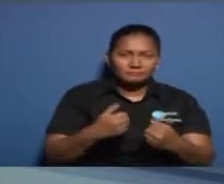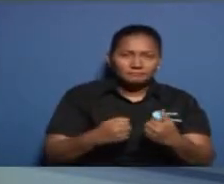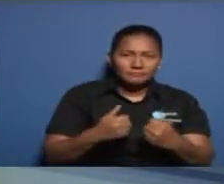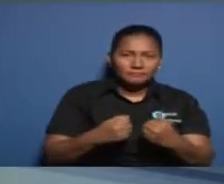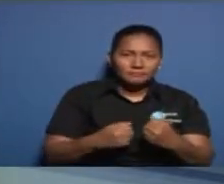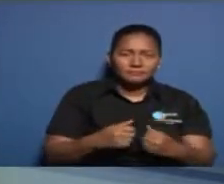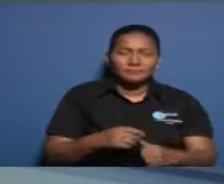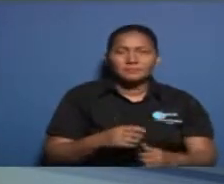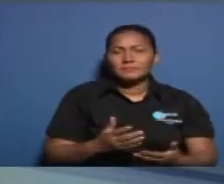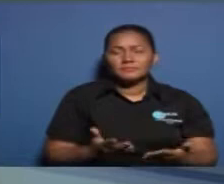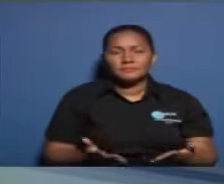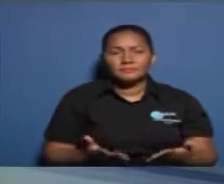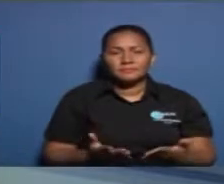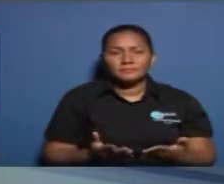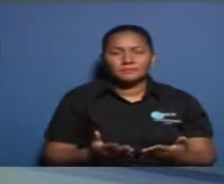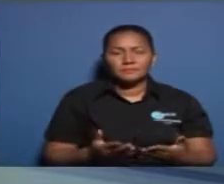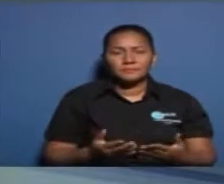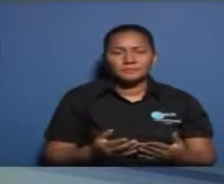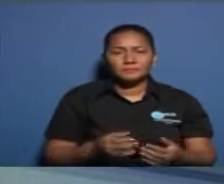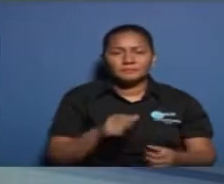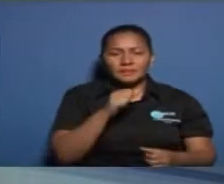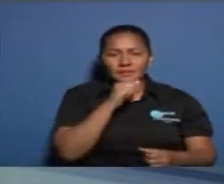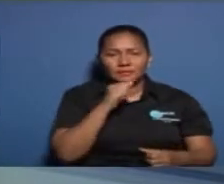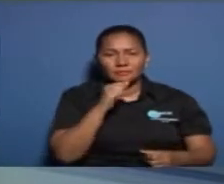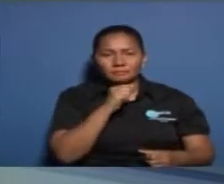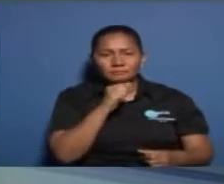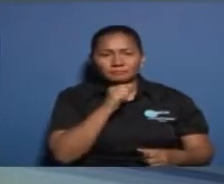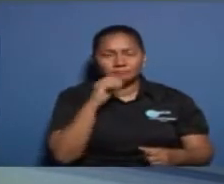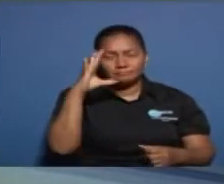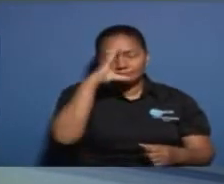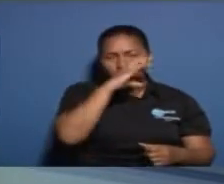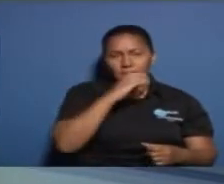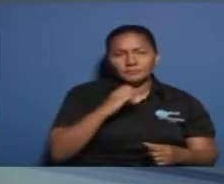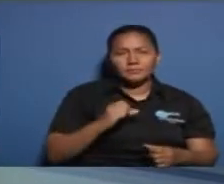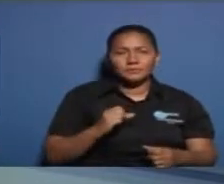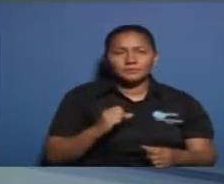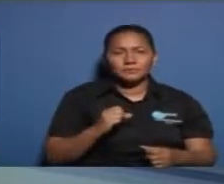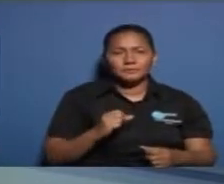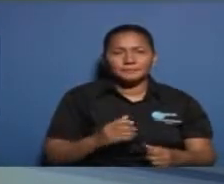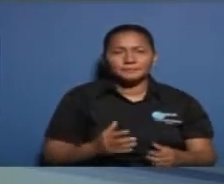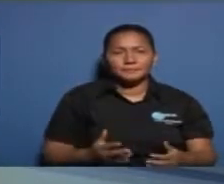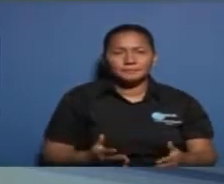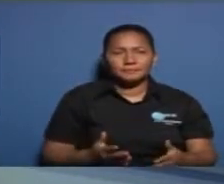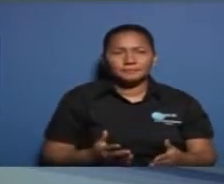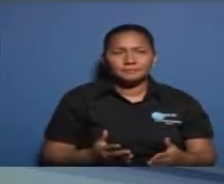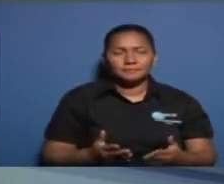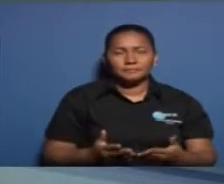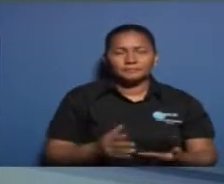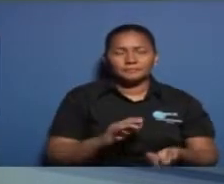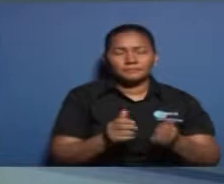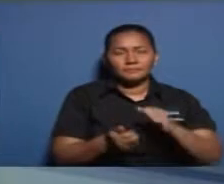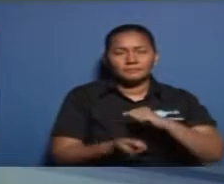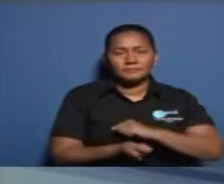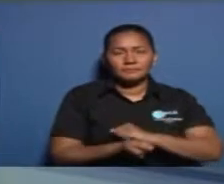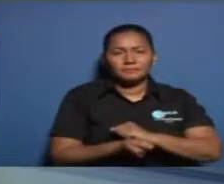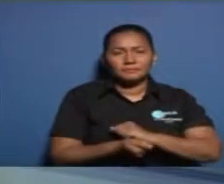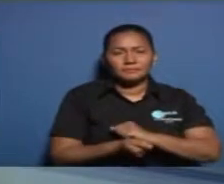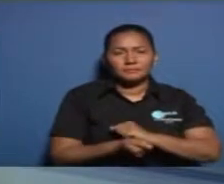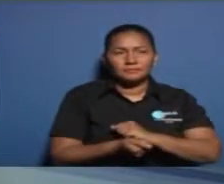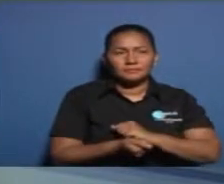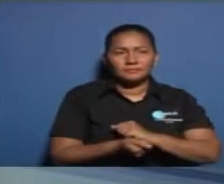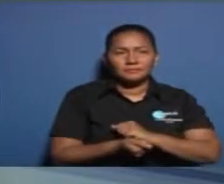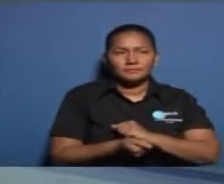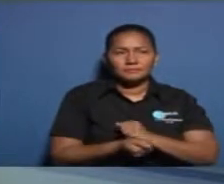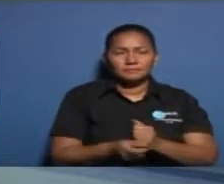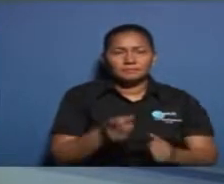el micrófono oculto porque tenemos que cambiar esta sociedad mire esto el cambio es mucho más dramático que la gente